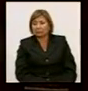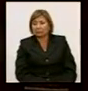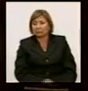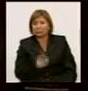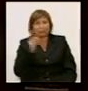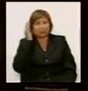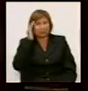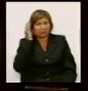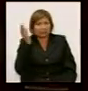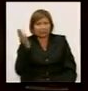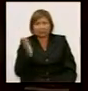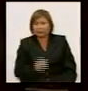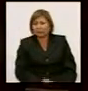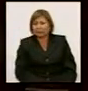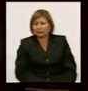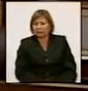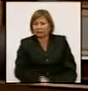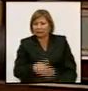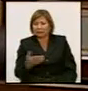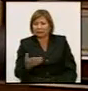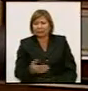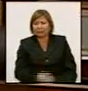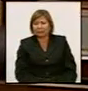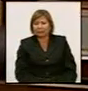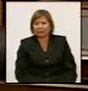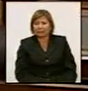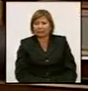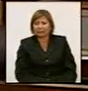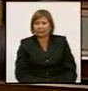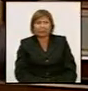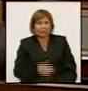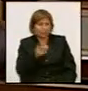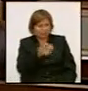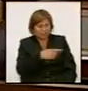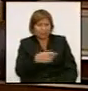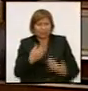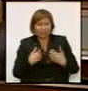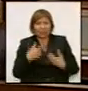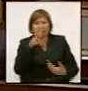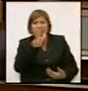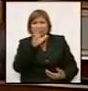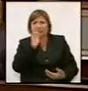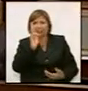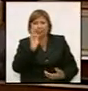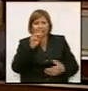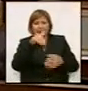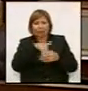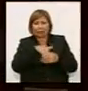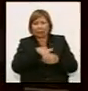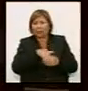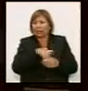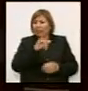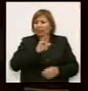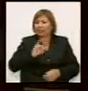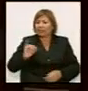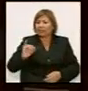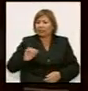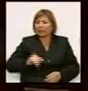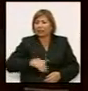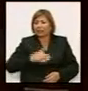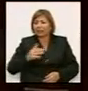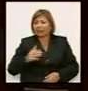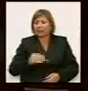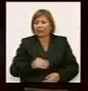No salía. ¿Cómo que no salía? Si ellos tenían 36 votos y la izquierda